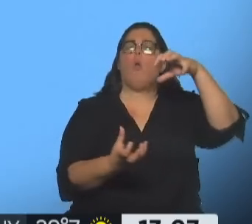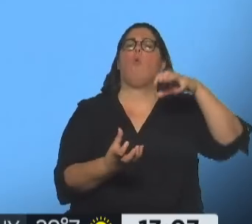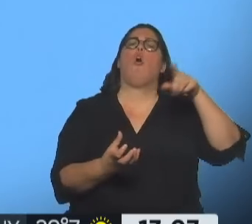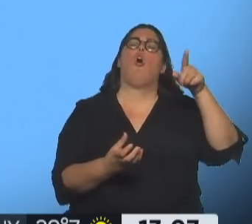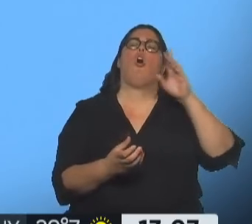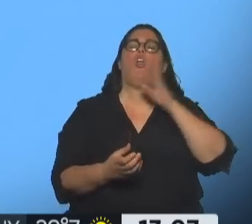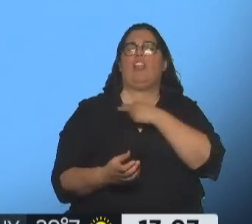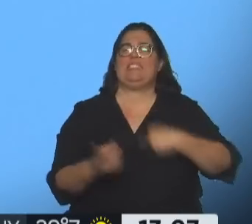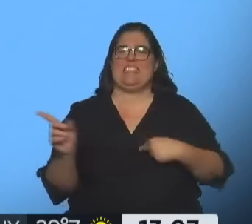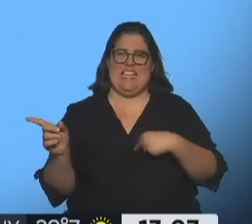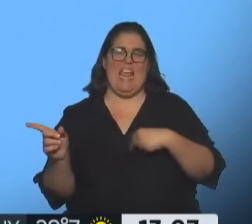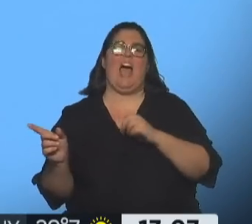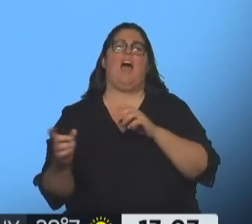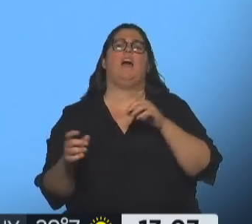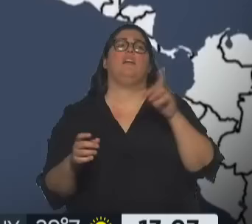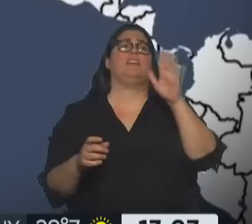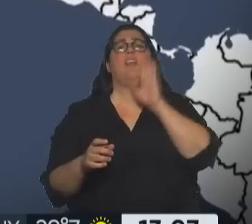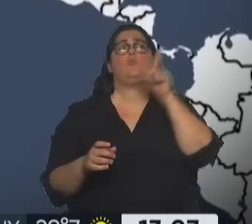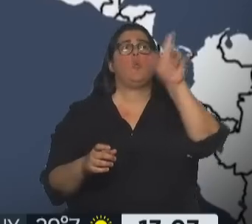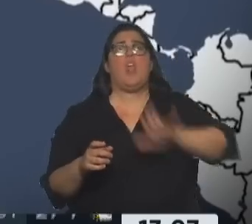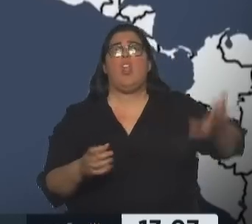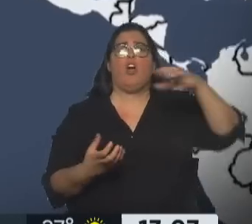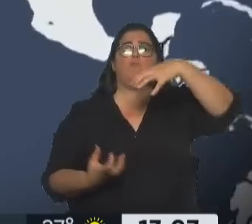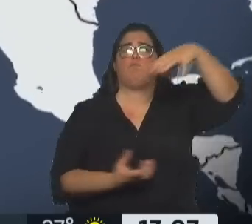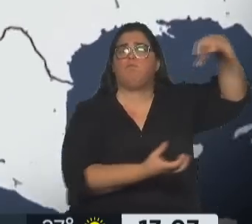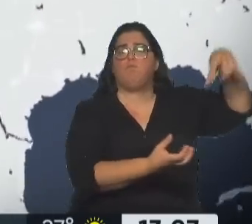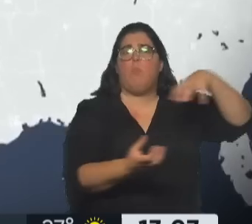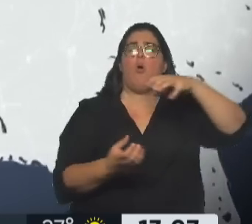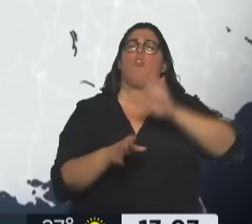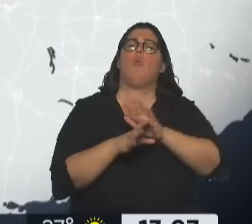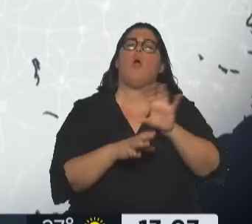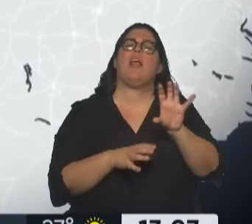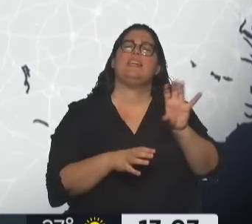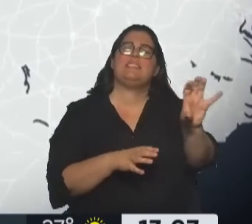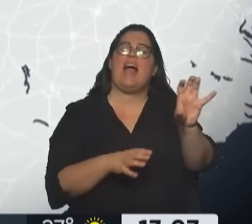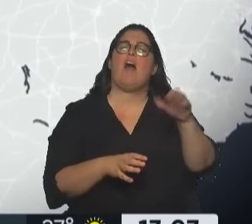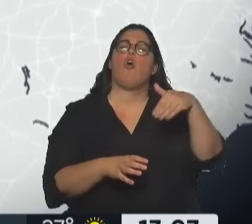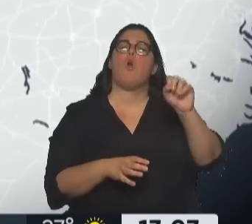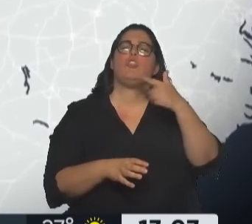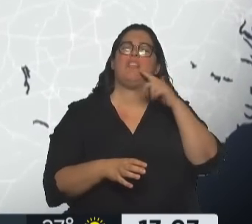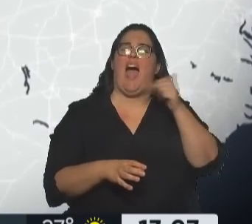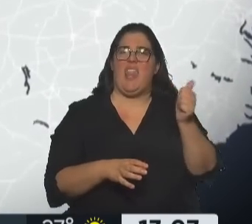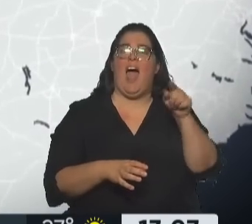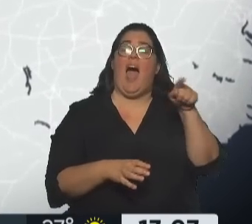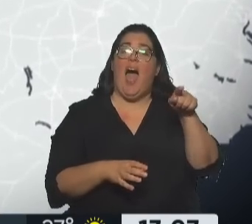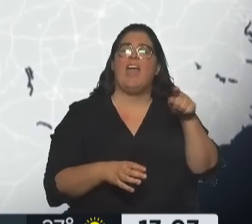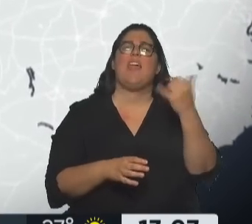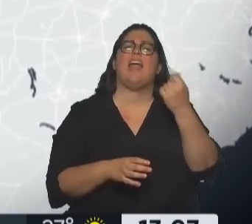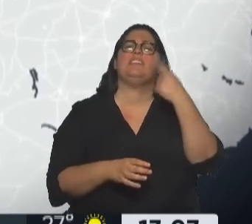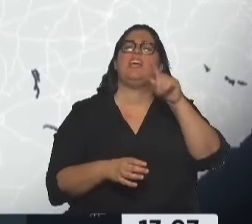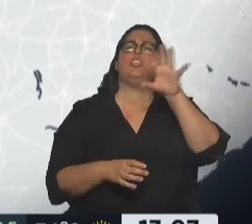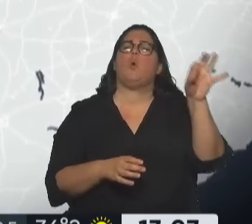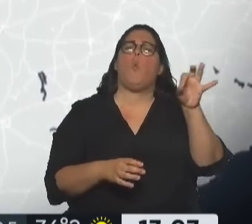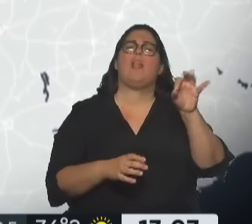sobre el Atlántico luego de que sobrevolara Estados Unidos, pasando sobre el estado de Montana, donde Washington tiene 150 silos de